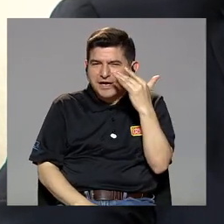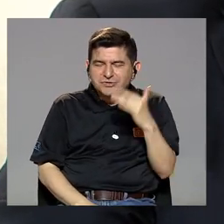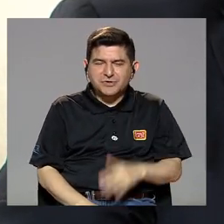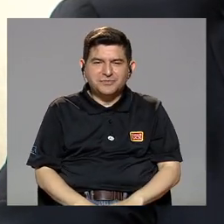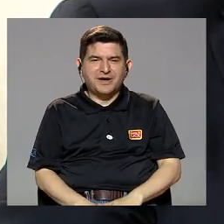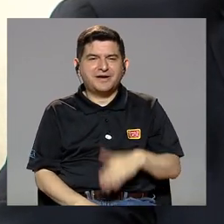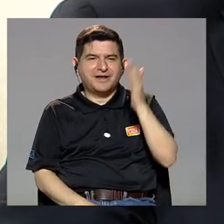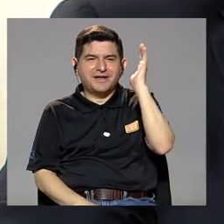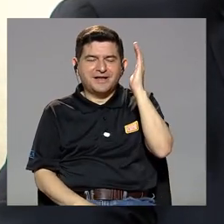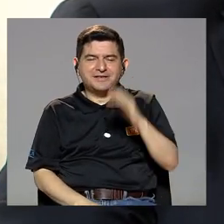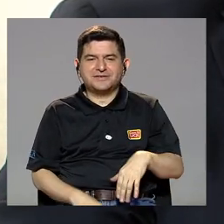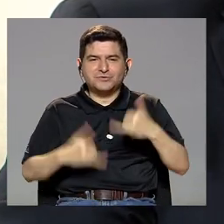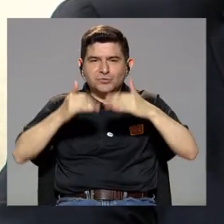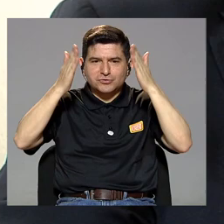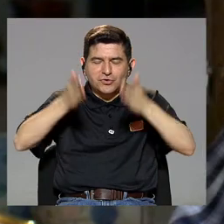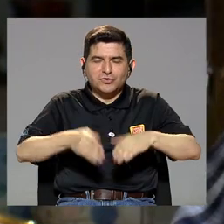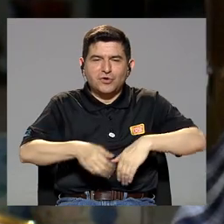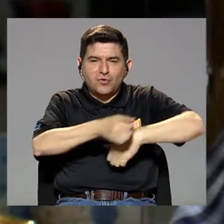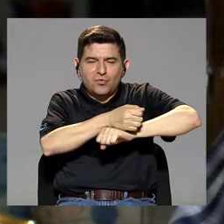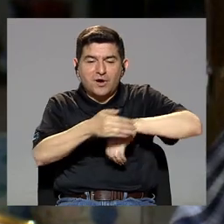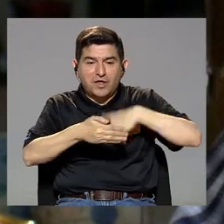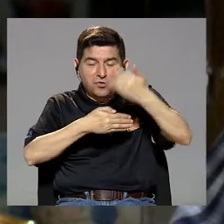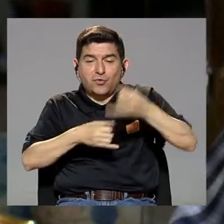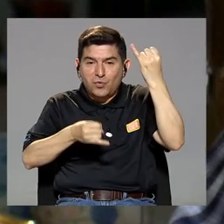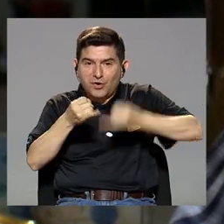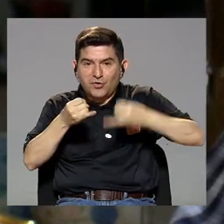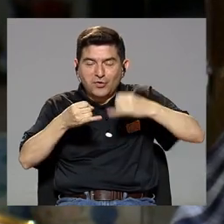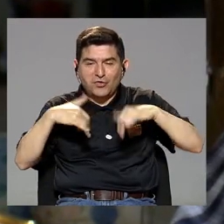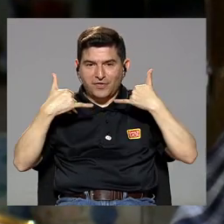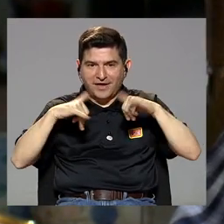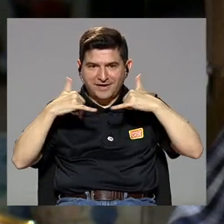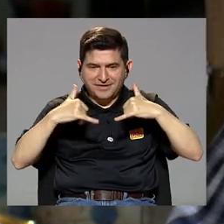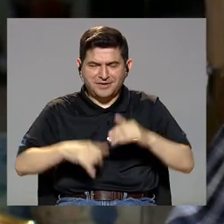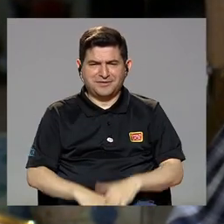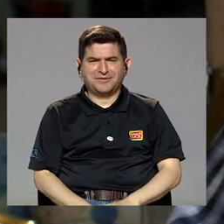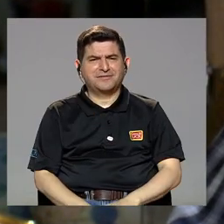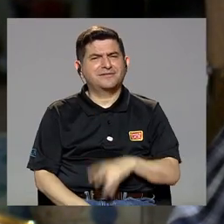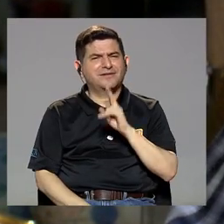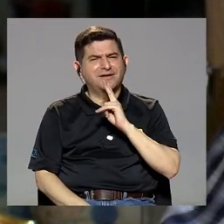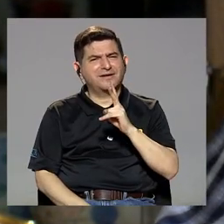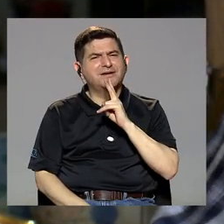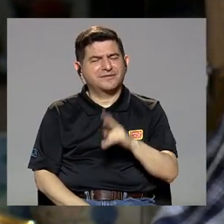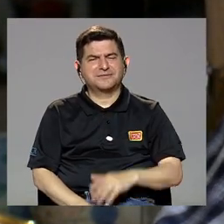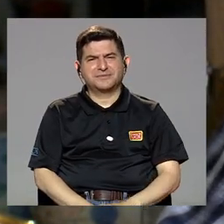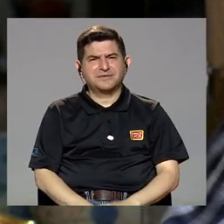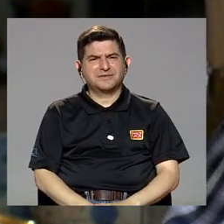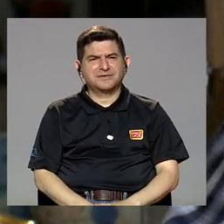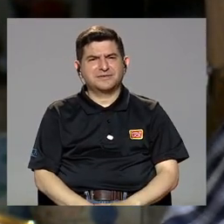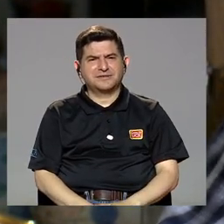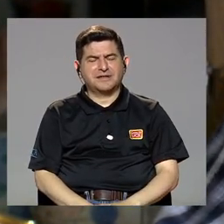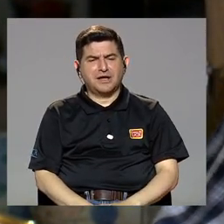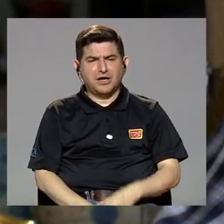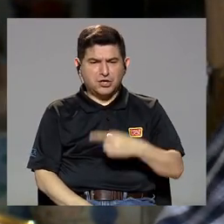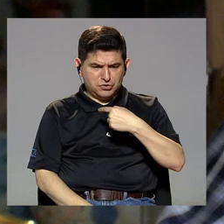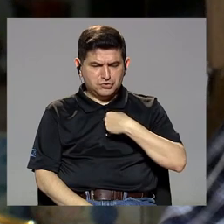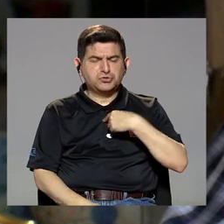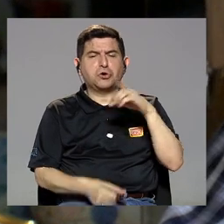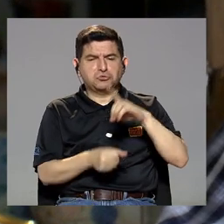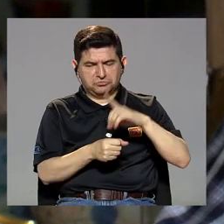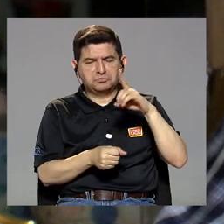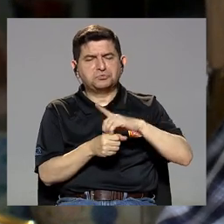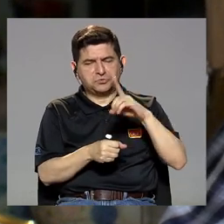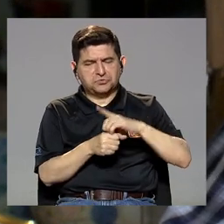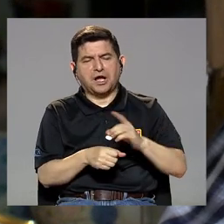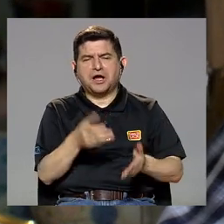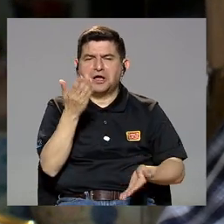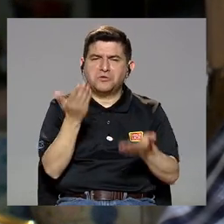termina el partido francisca en realidad pues contó que yo había sido diputado y que tal